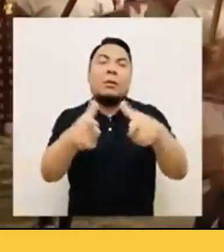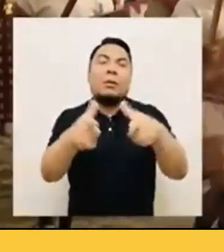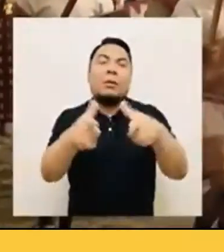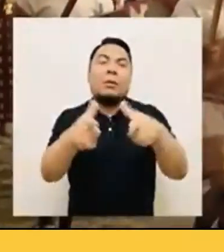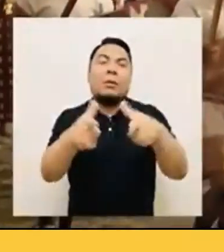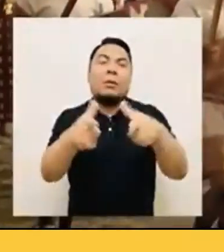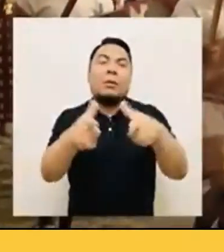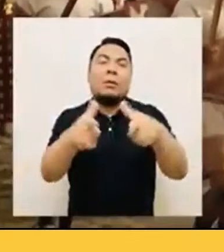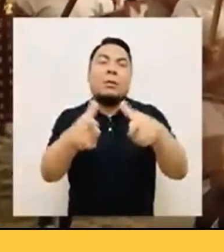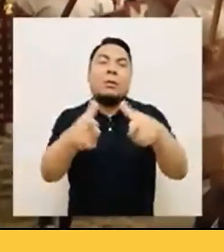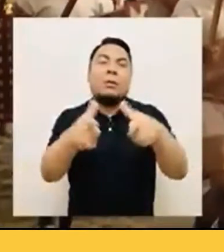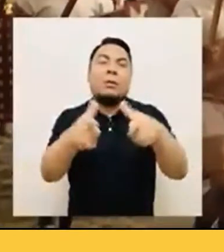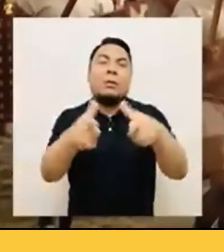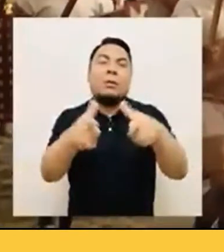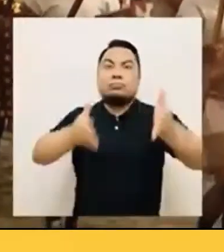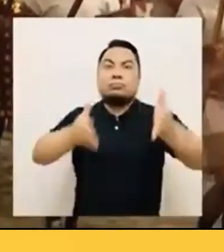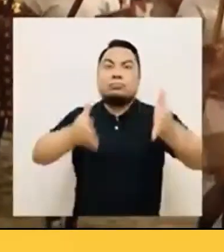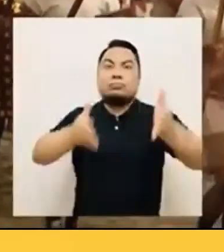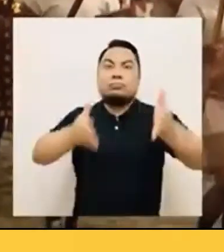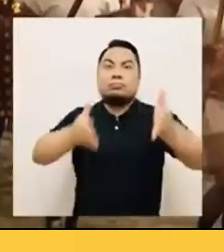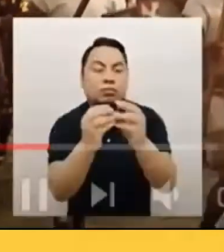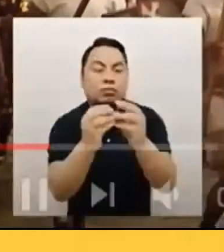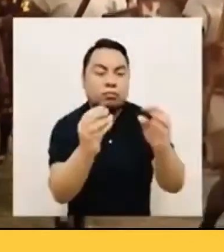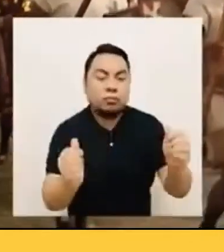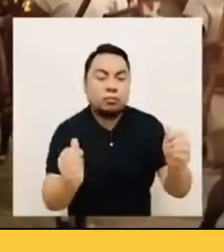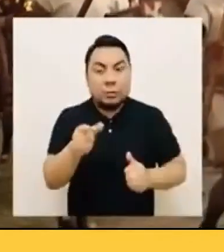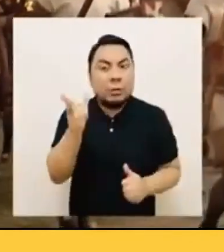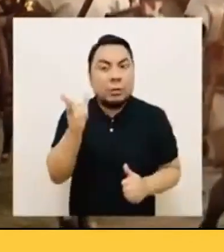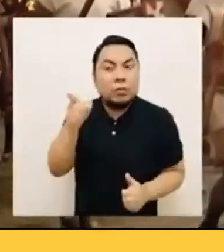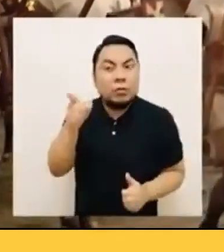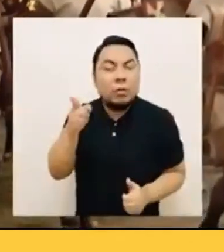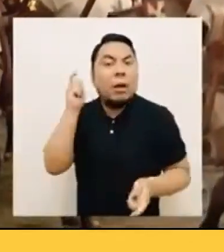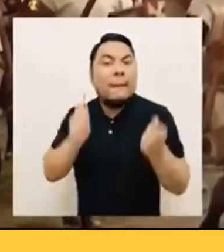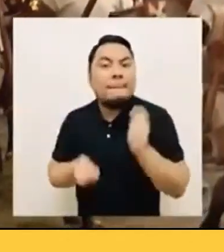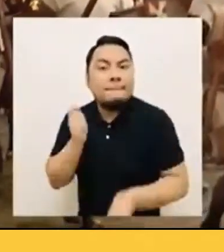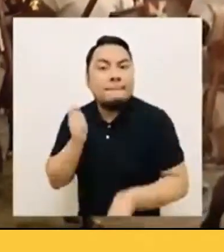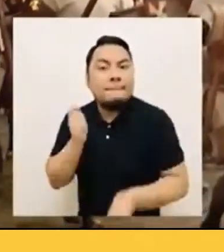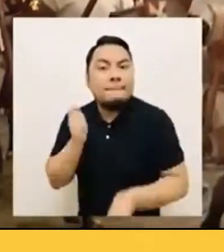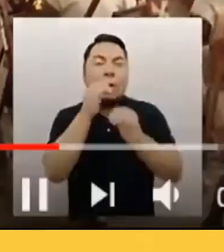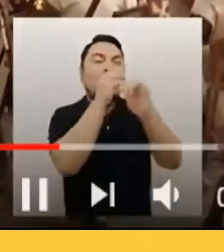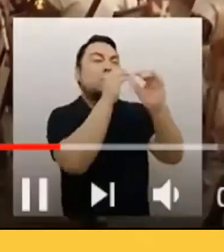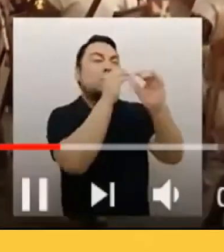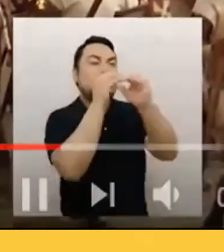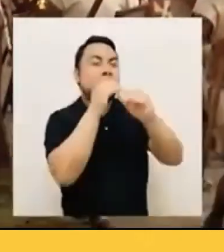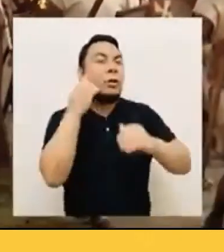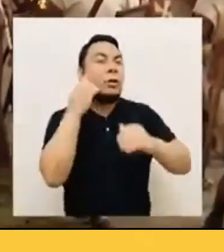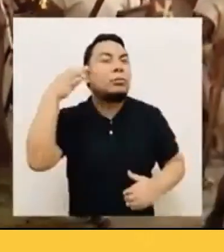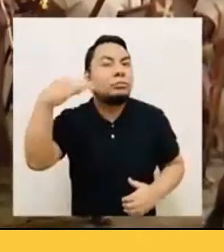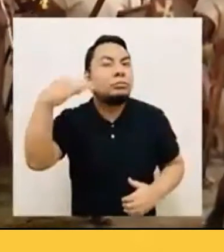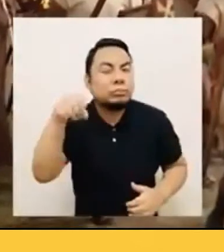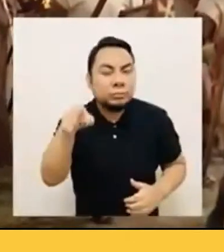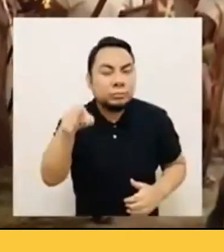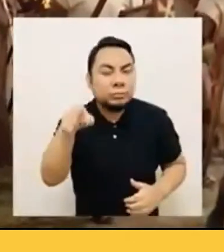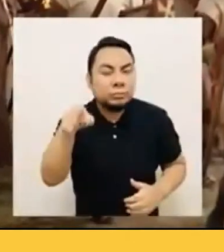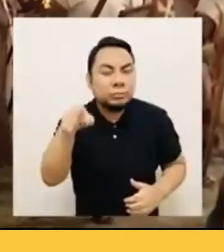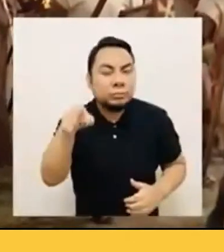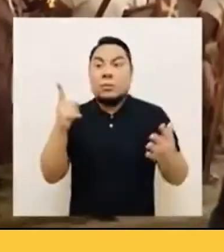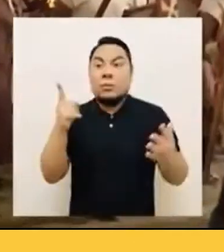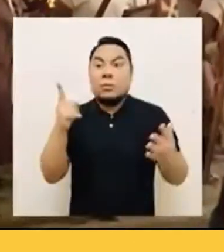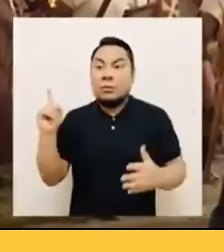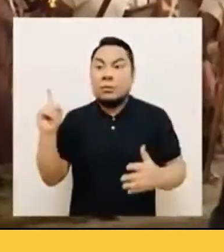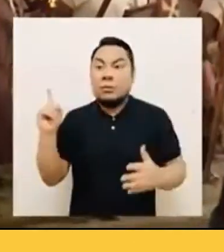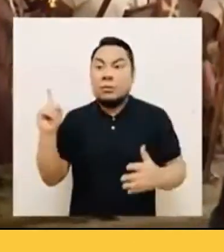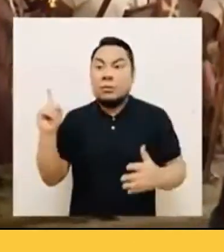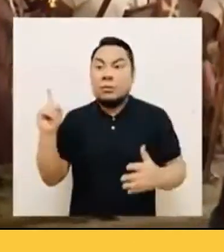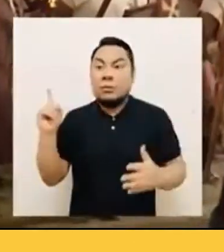enormes edificios y casas de adobe. A lo lejos, escuchamos el sonido de tambores, trompetas y sonajas. De pronto,